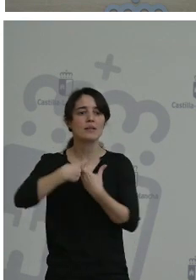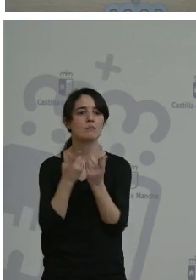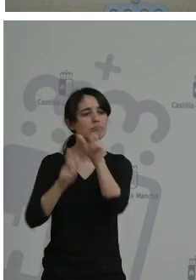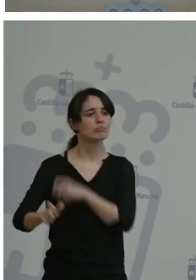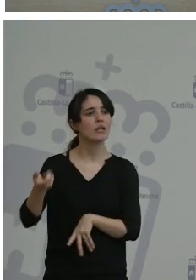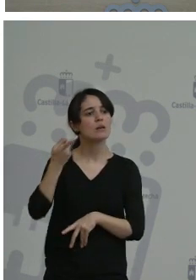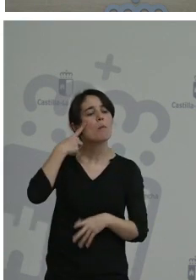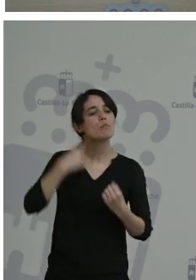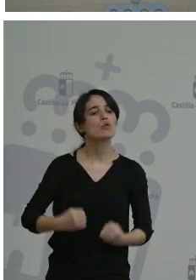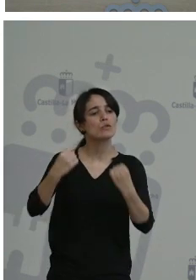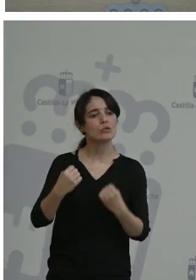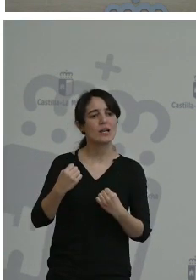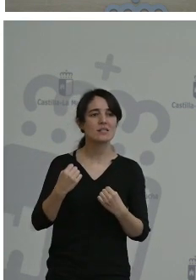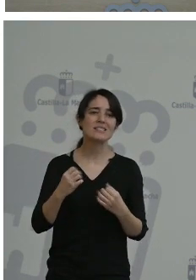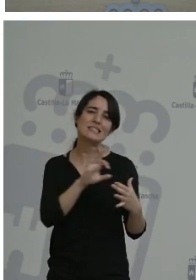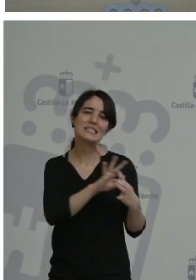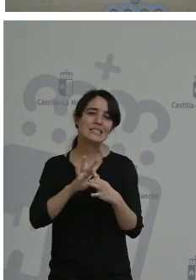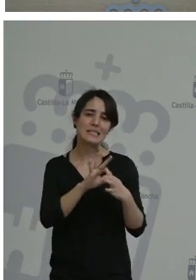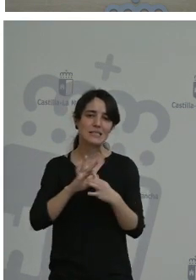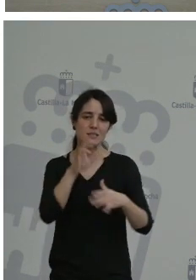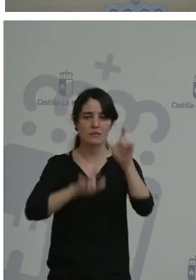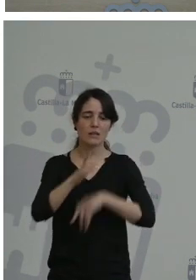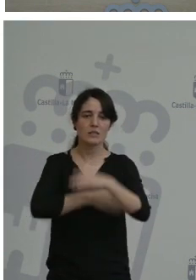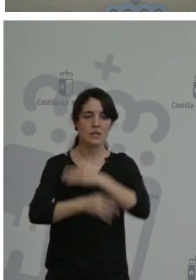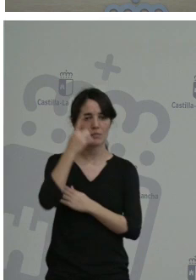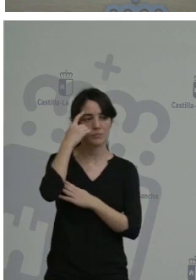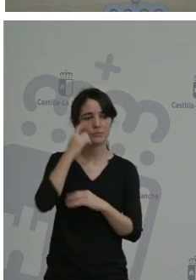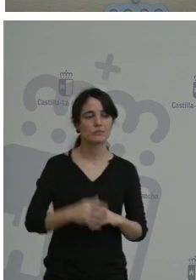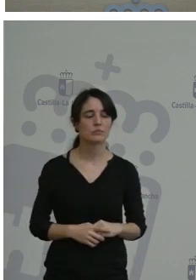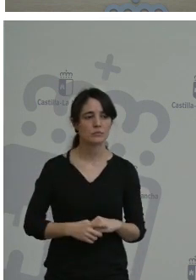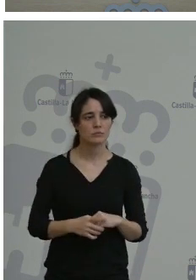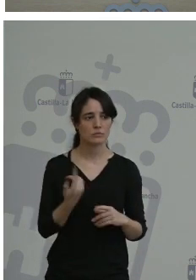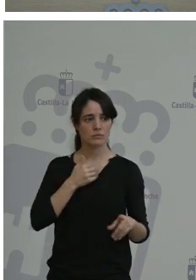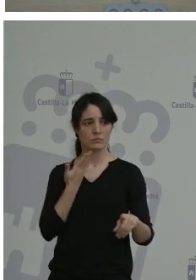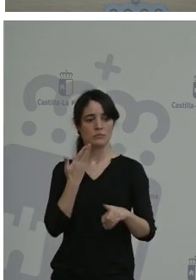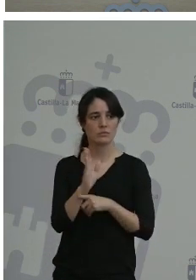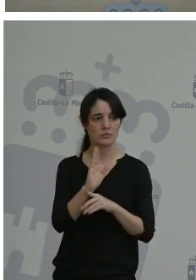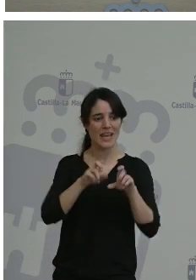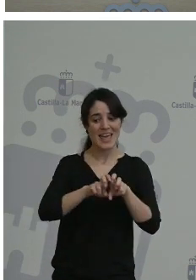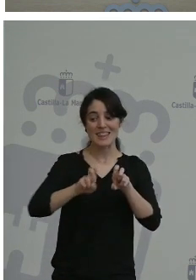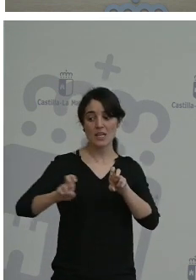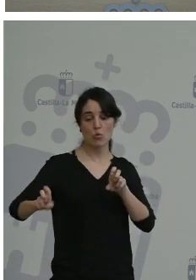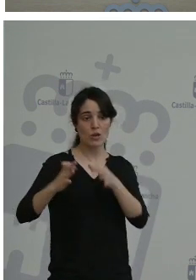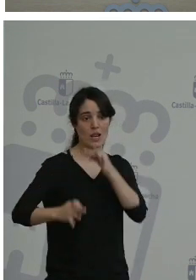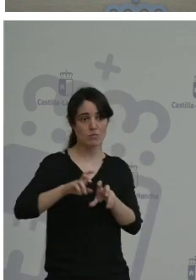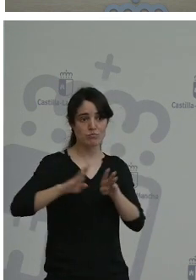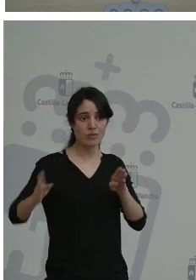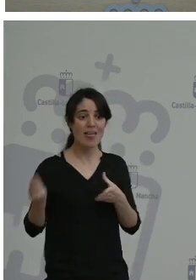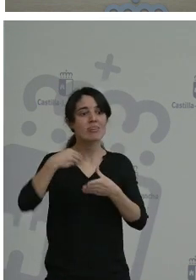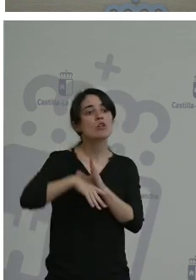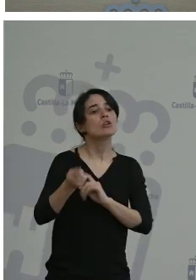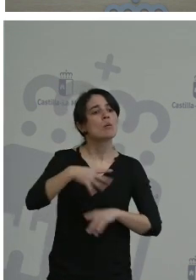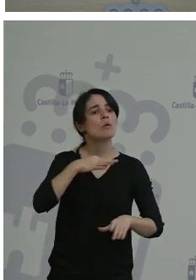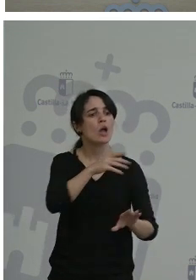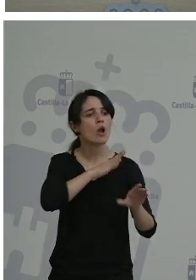intelectual. Como aportación consideramos que en estos tribunales podrían también estar presentes personas con discapacidad